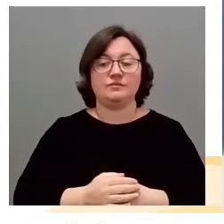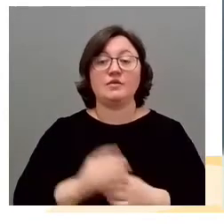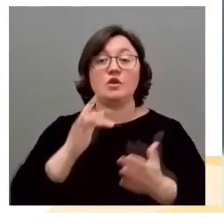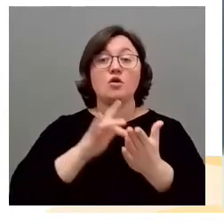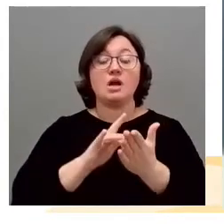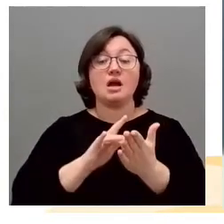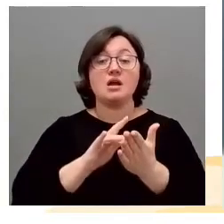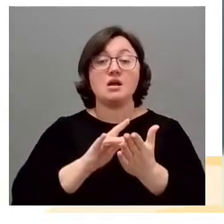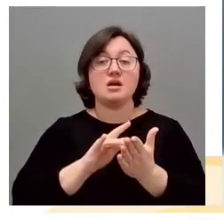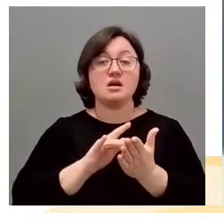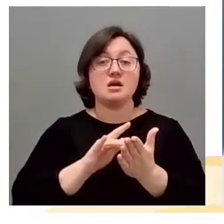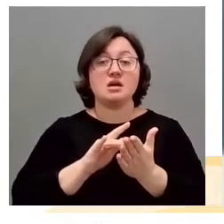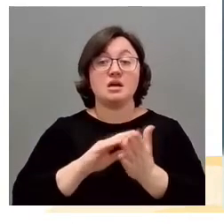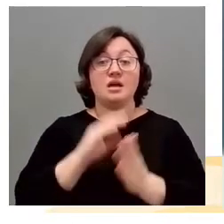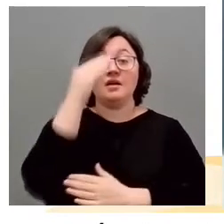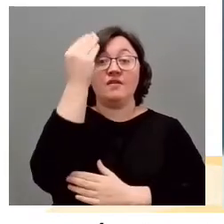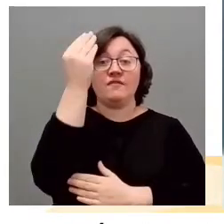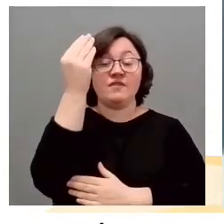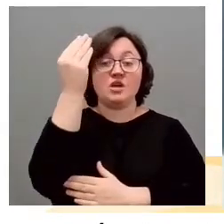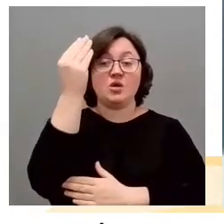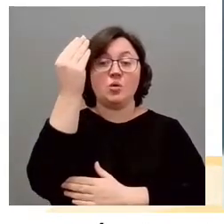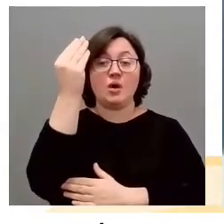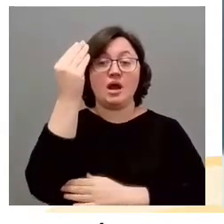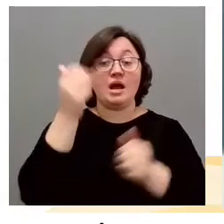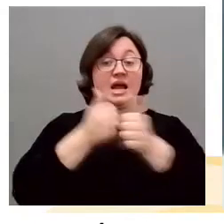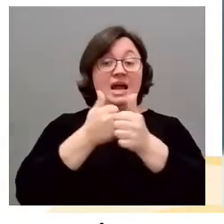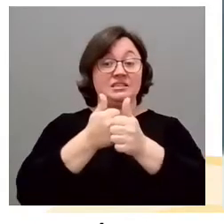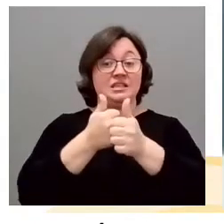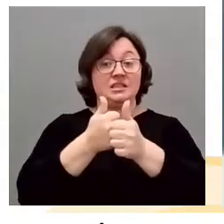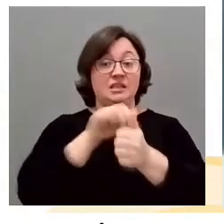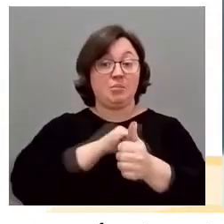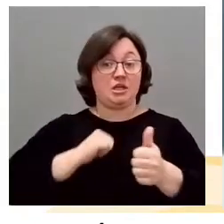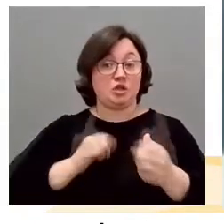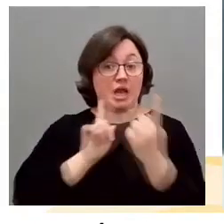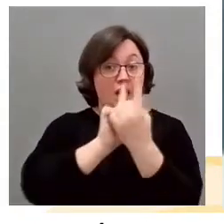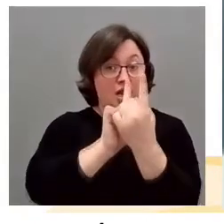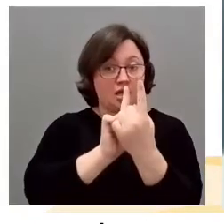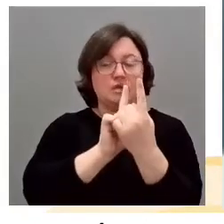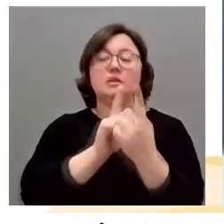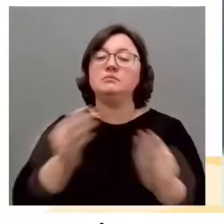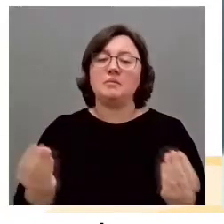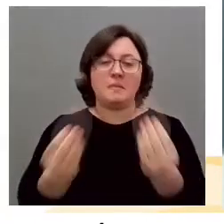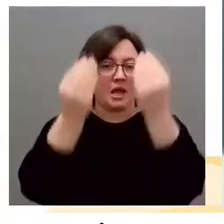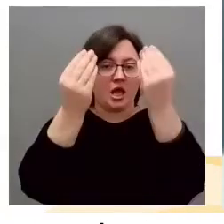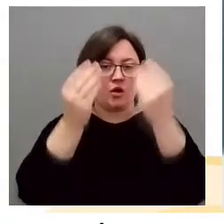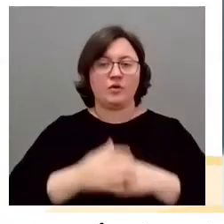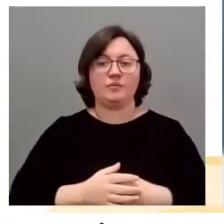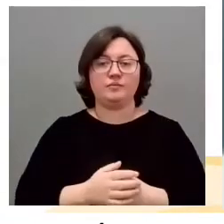impulsar la figura del asistente personal, más ayudas para